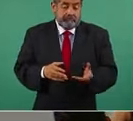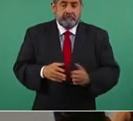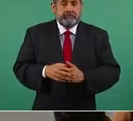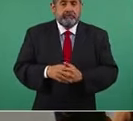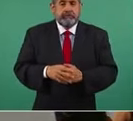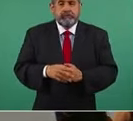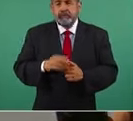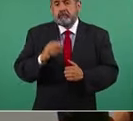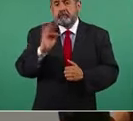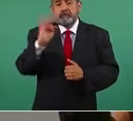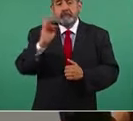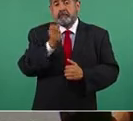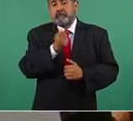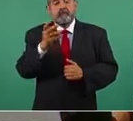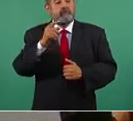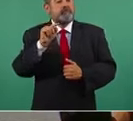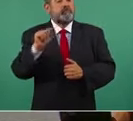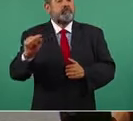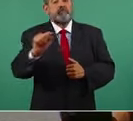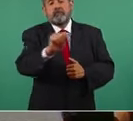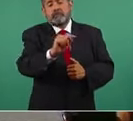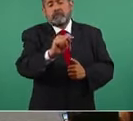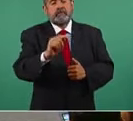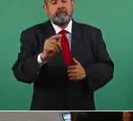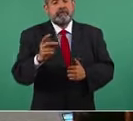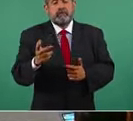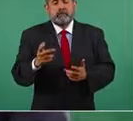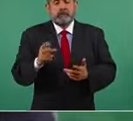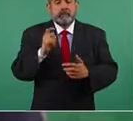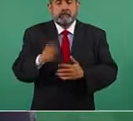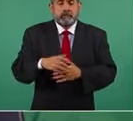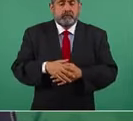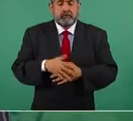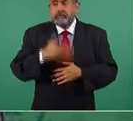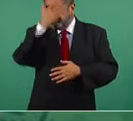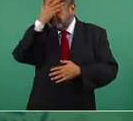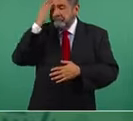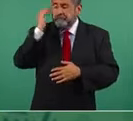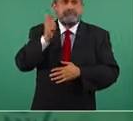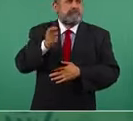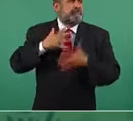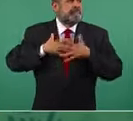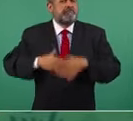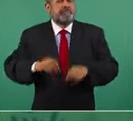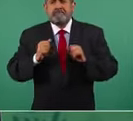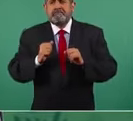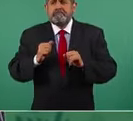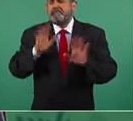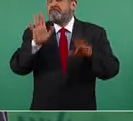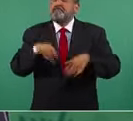o que lo hagan por desinformación.